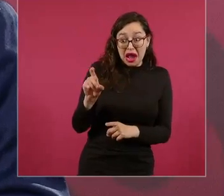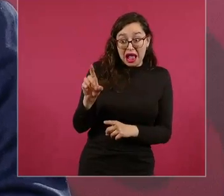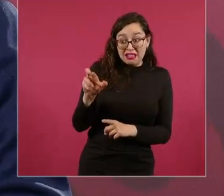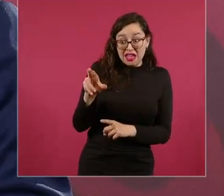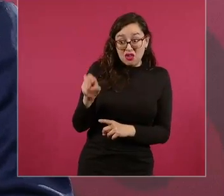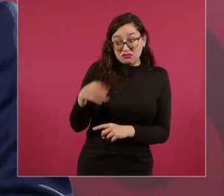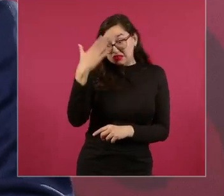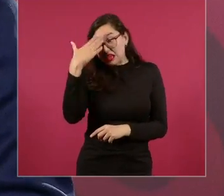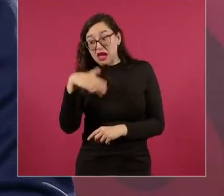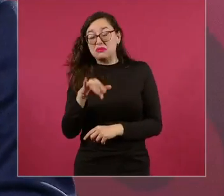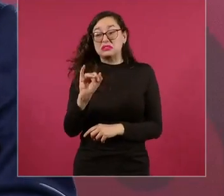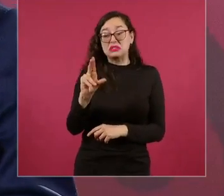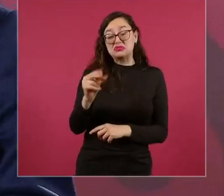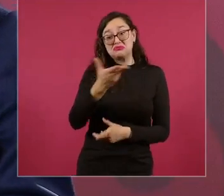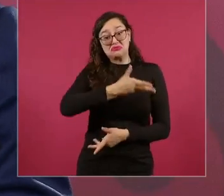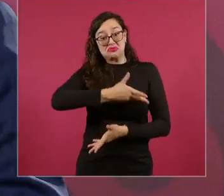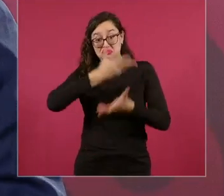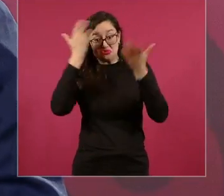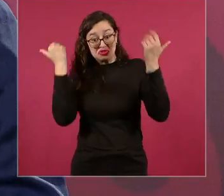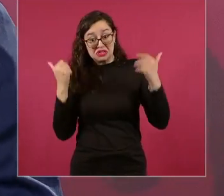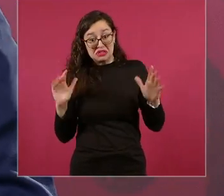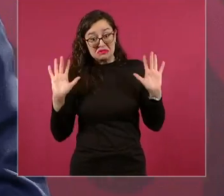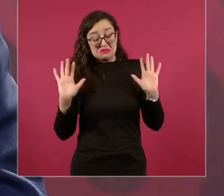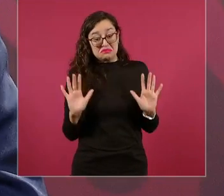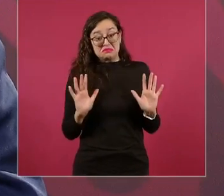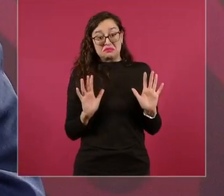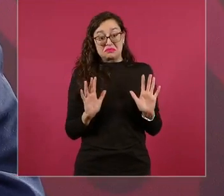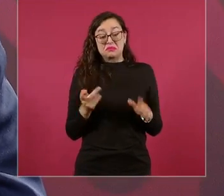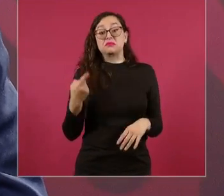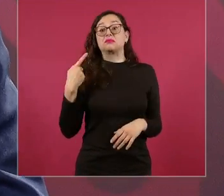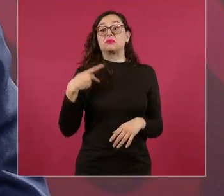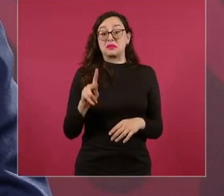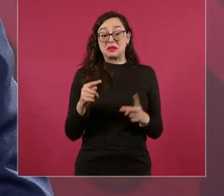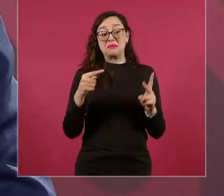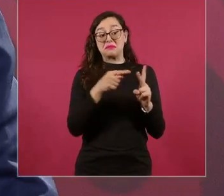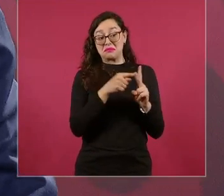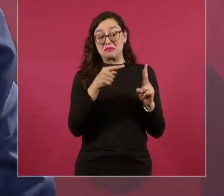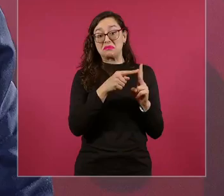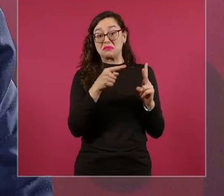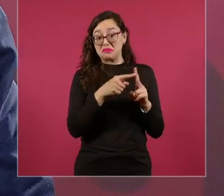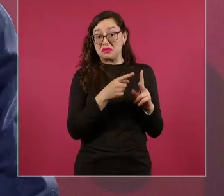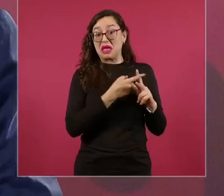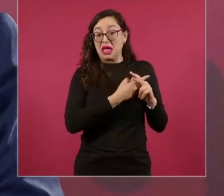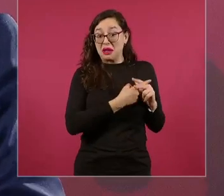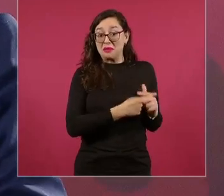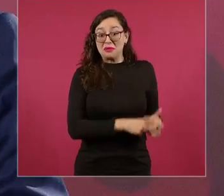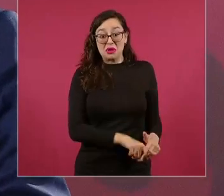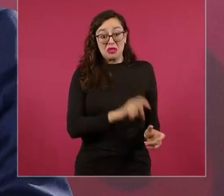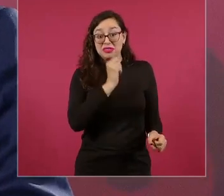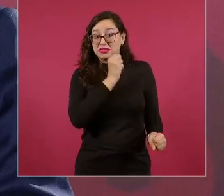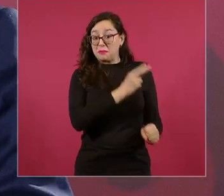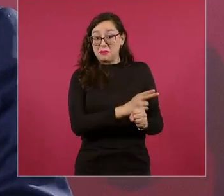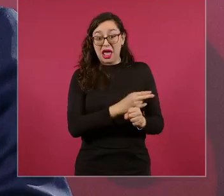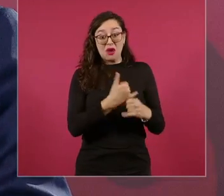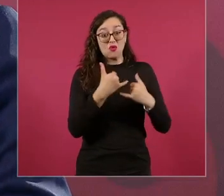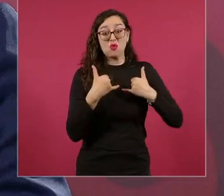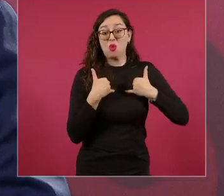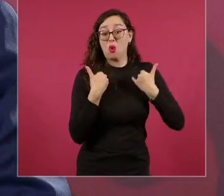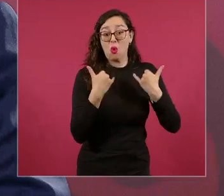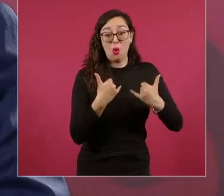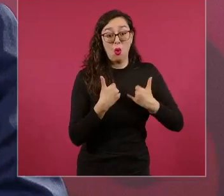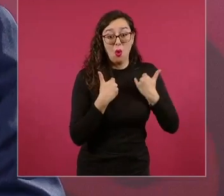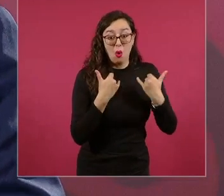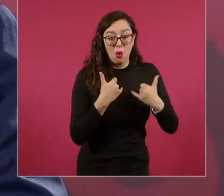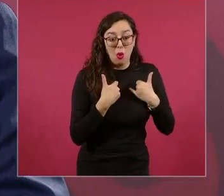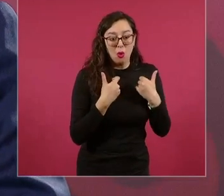García Luna comenzó a formarse en este grupo de